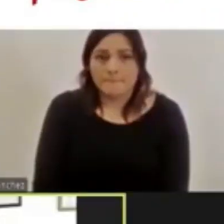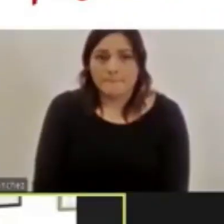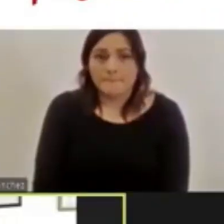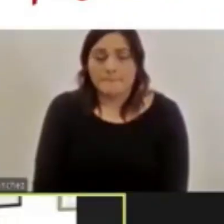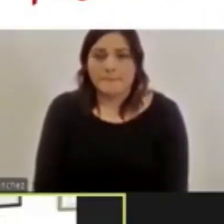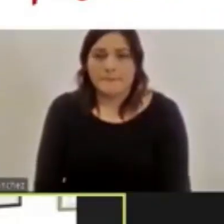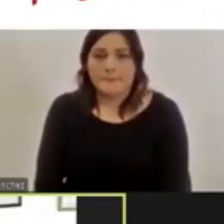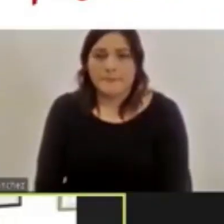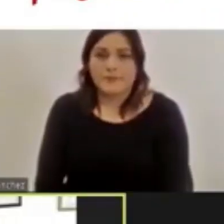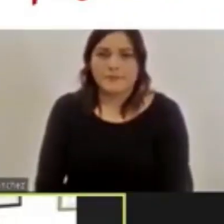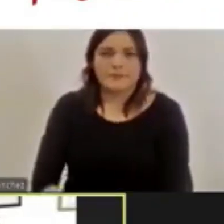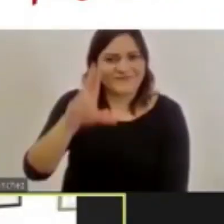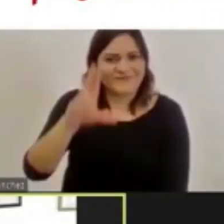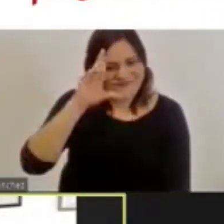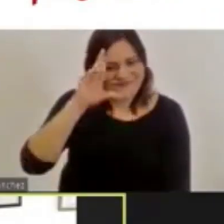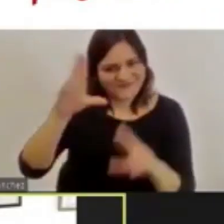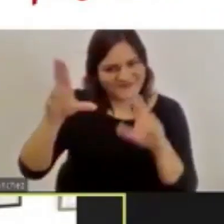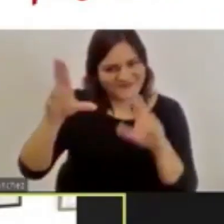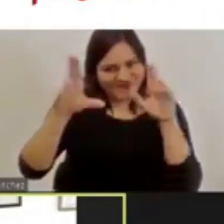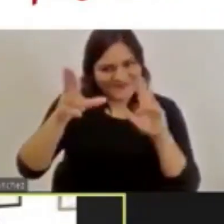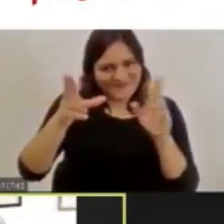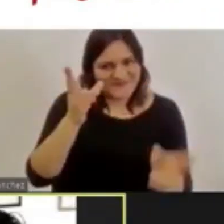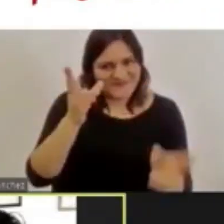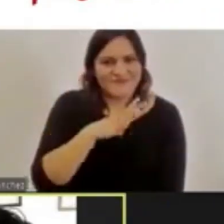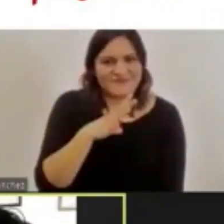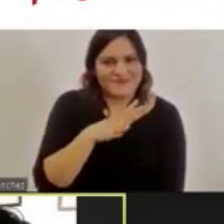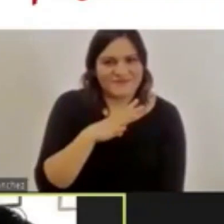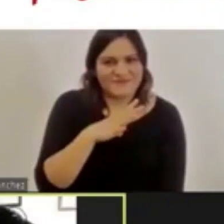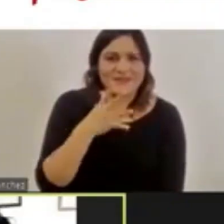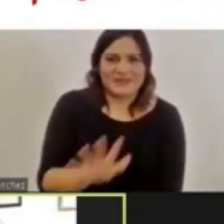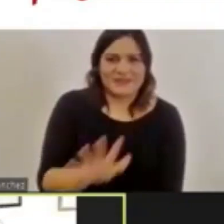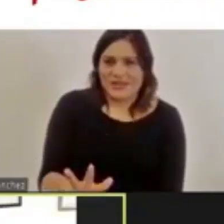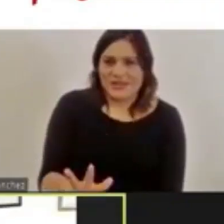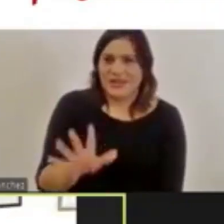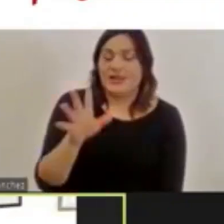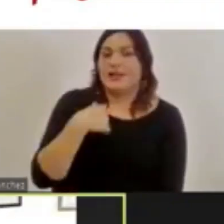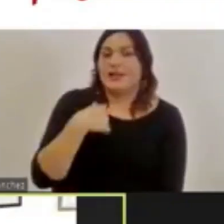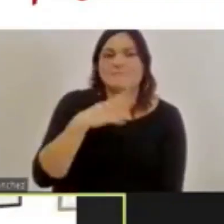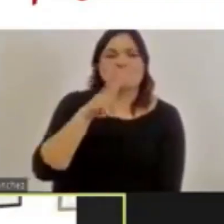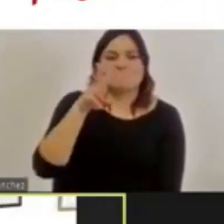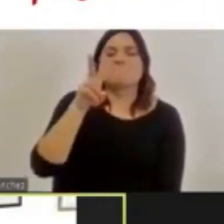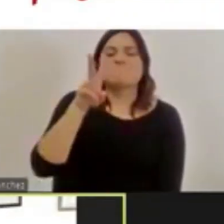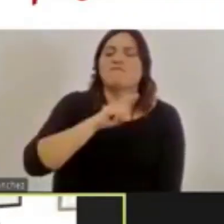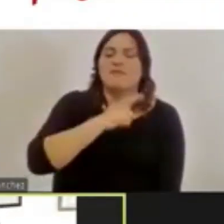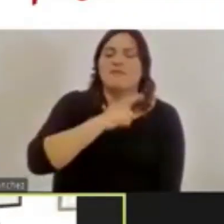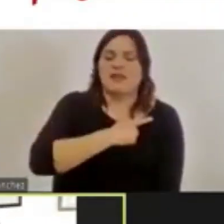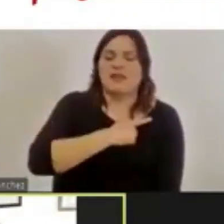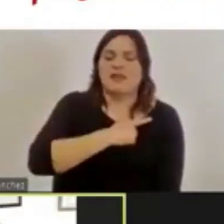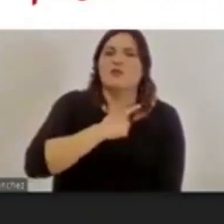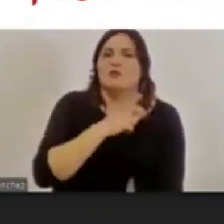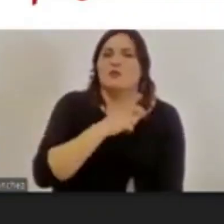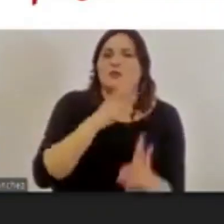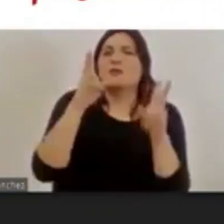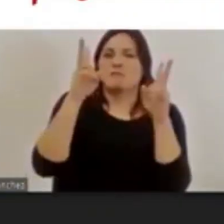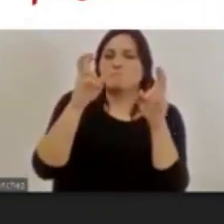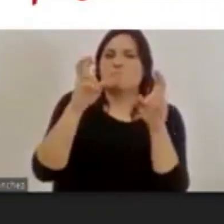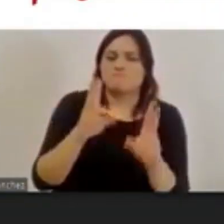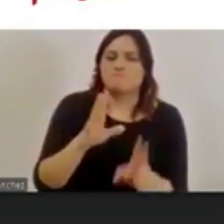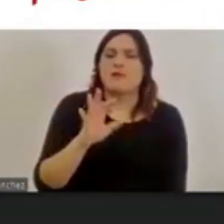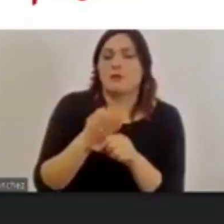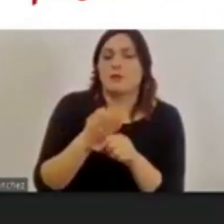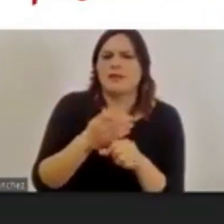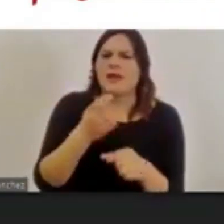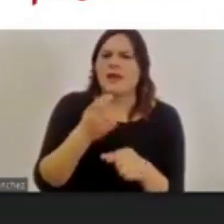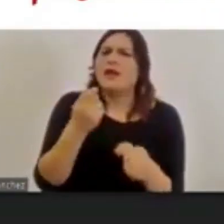Hola, hola. Ya estamos por acá. Estamos encantados con el tema. Y sí, efectivamente, fíjate que hay varias iniciativas que nos han